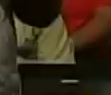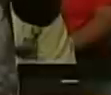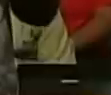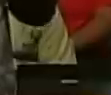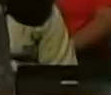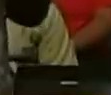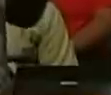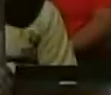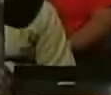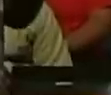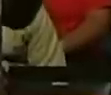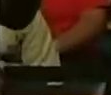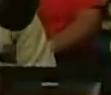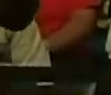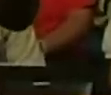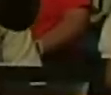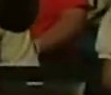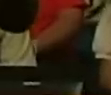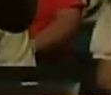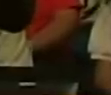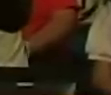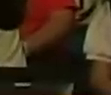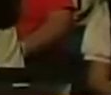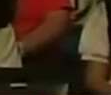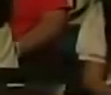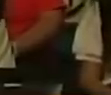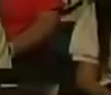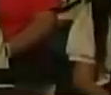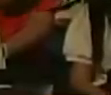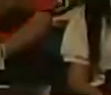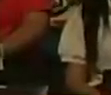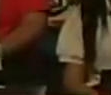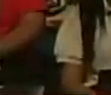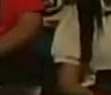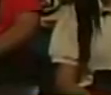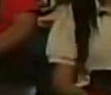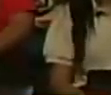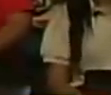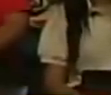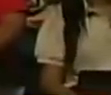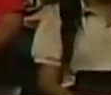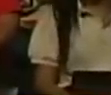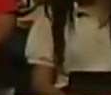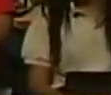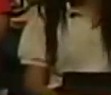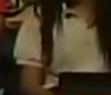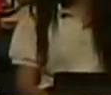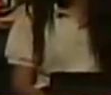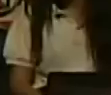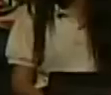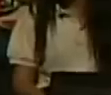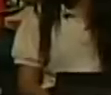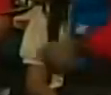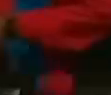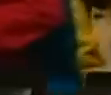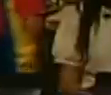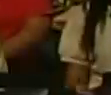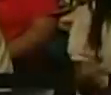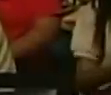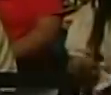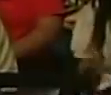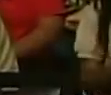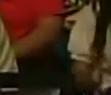Chávez. Ha tomado las medidas que tiene que tomar. En crisis aumentó los salarios 2 veces y lo va a seguir aumentando, chicos, las veces que sea